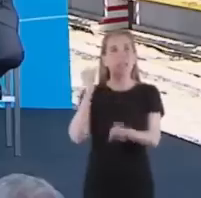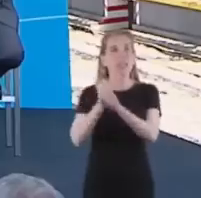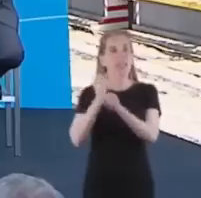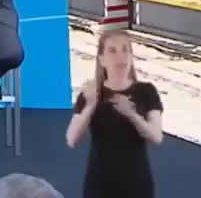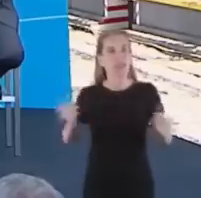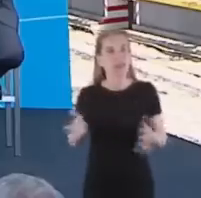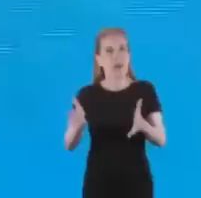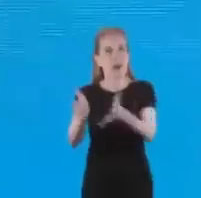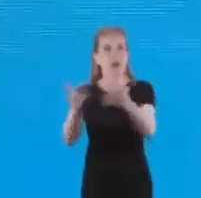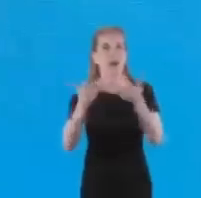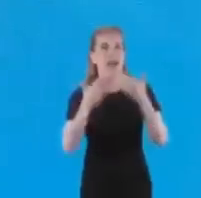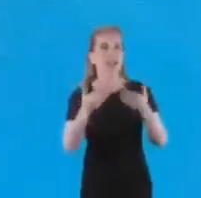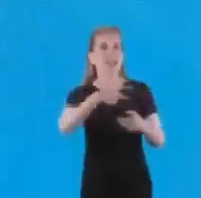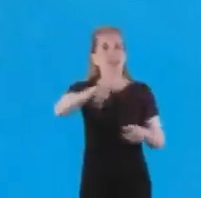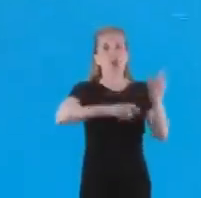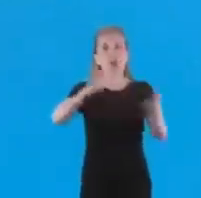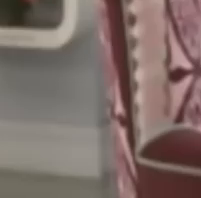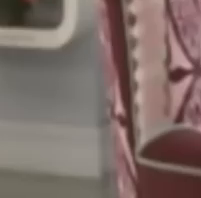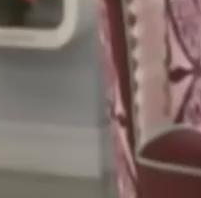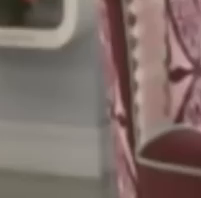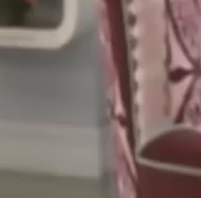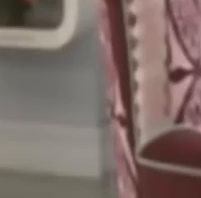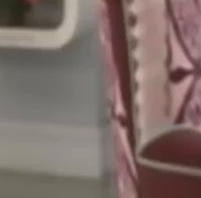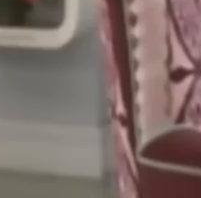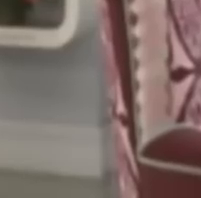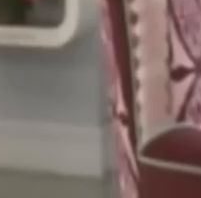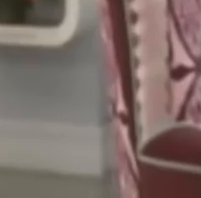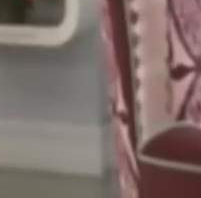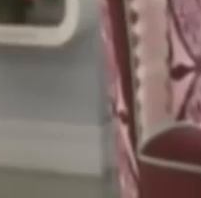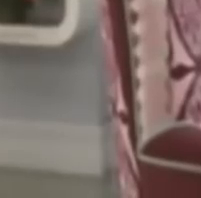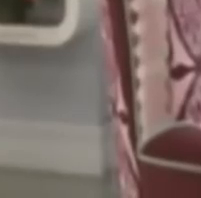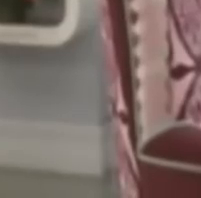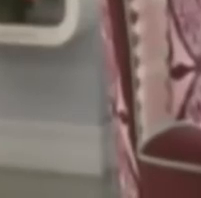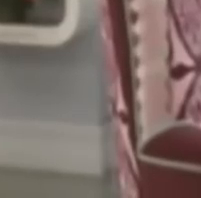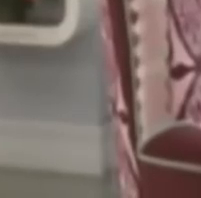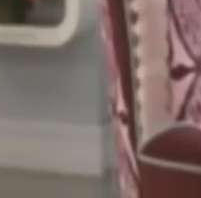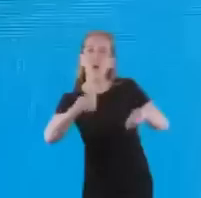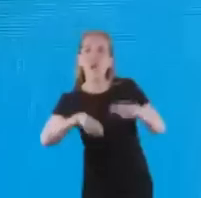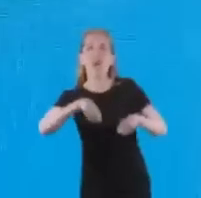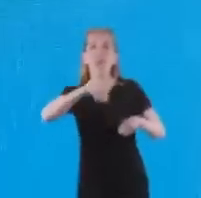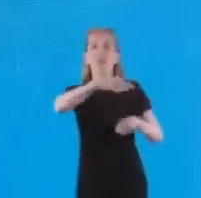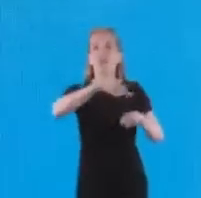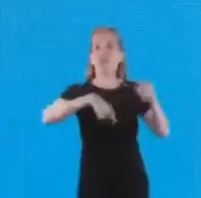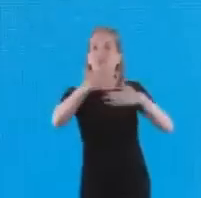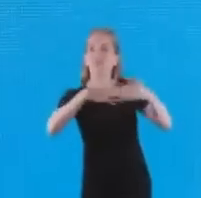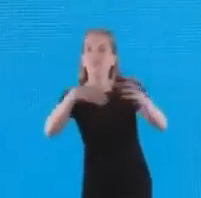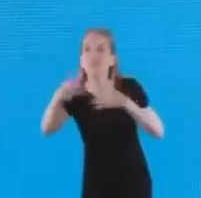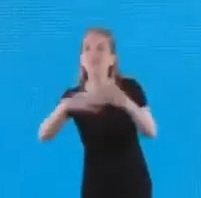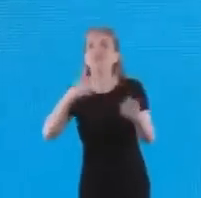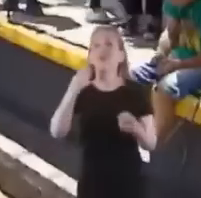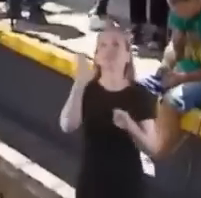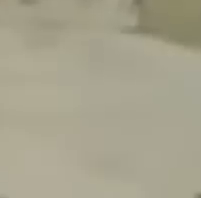A los compañeros ferroviarios y a los compañeros de la UOCRA, compañeros y compañeras. Mujer. Los albañiles y